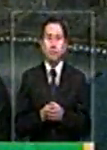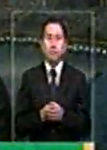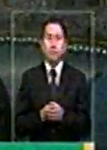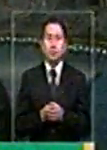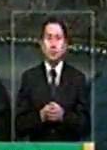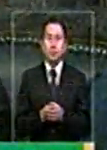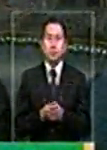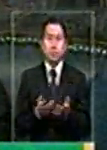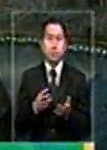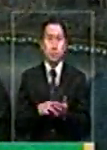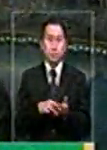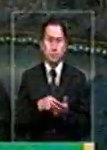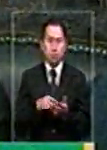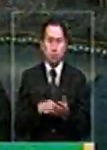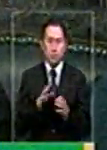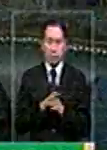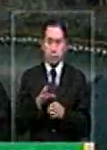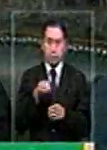de que en una